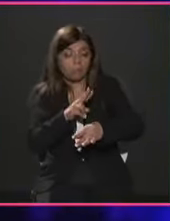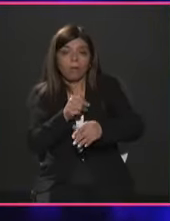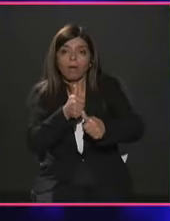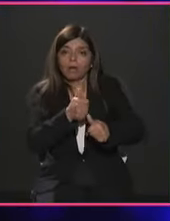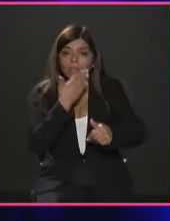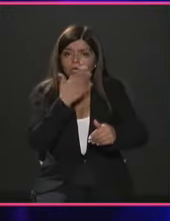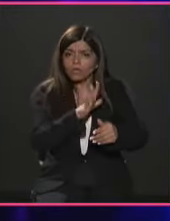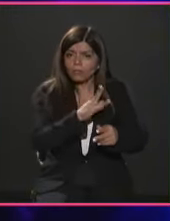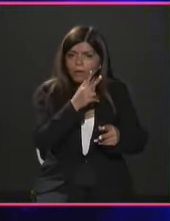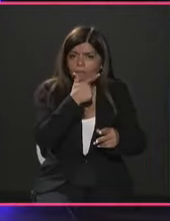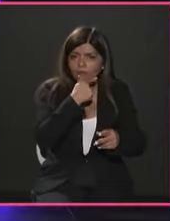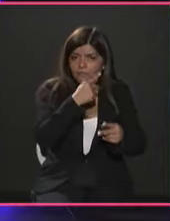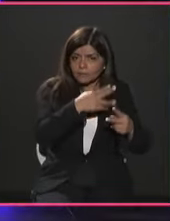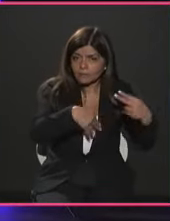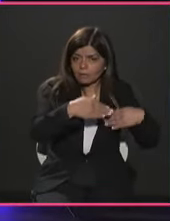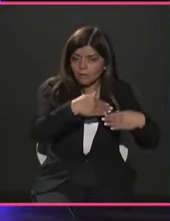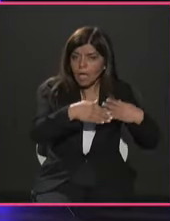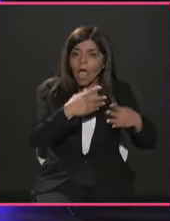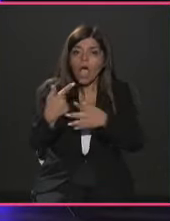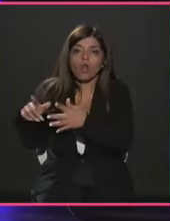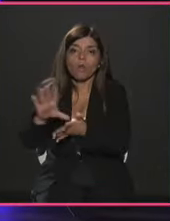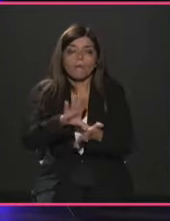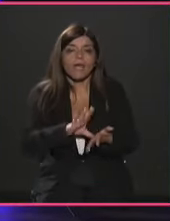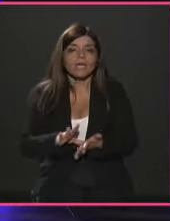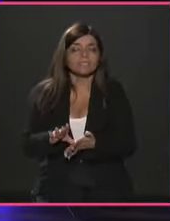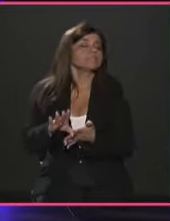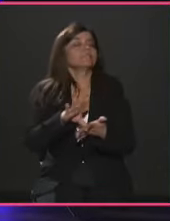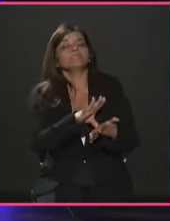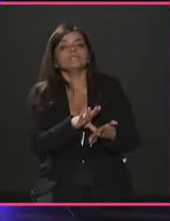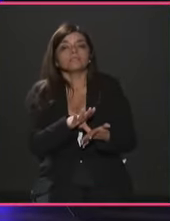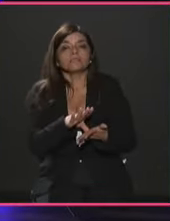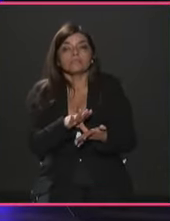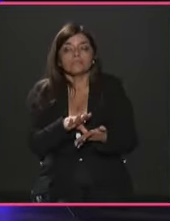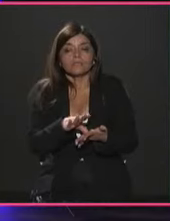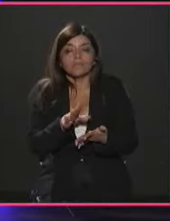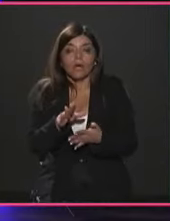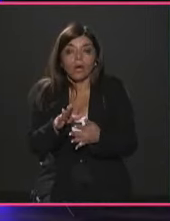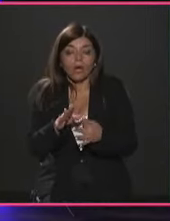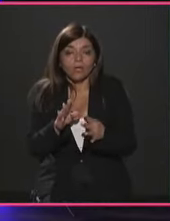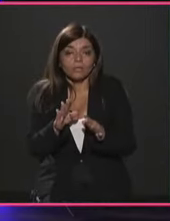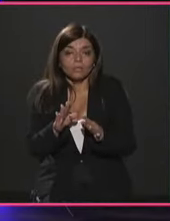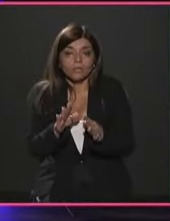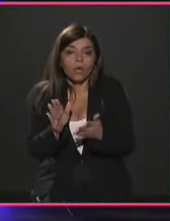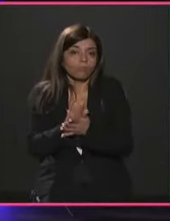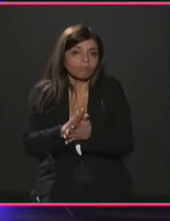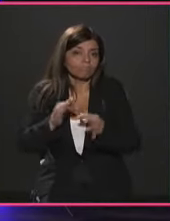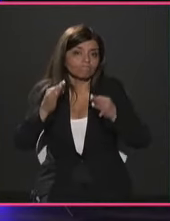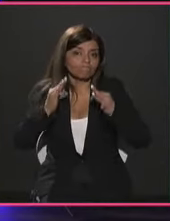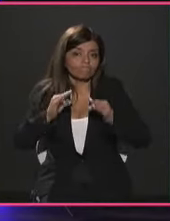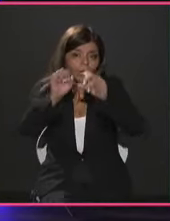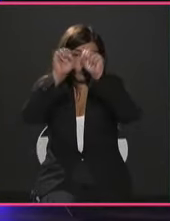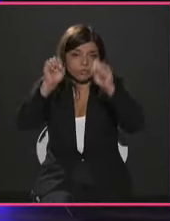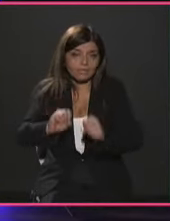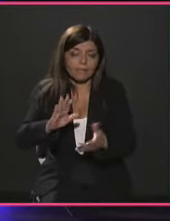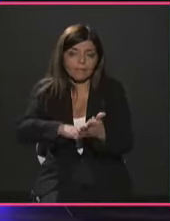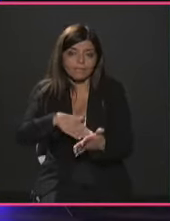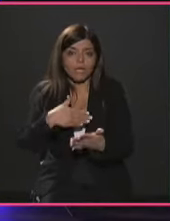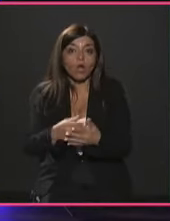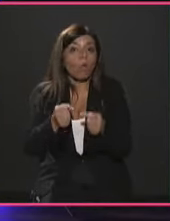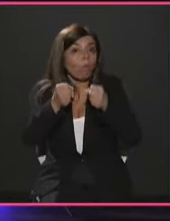bien personas con en países con buena con buenos sistemas de salud van a poder